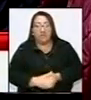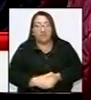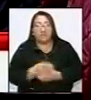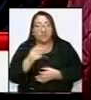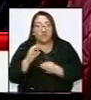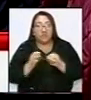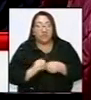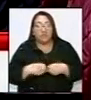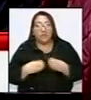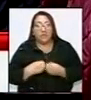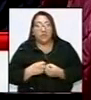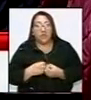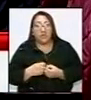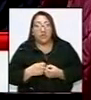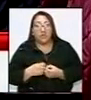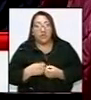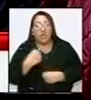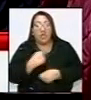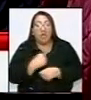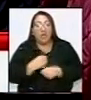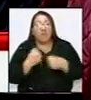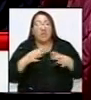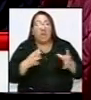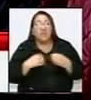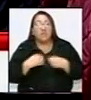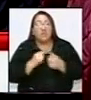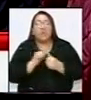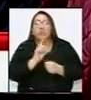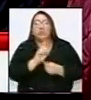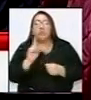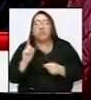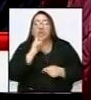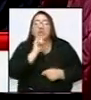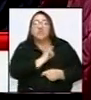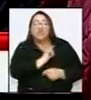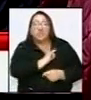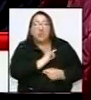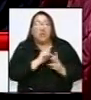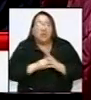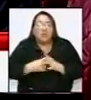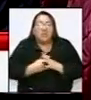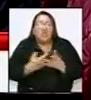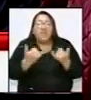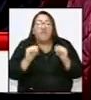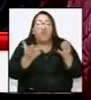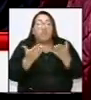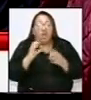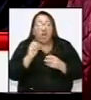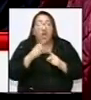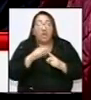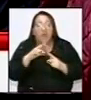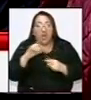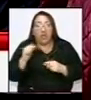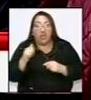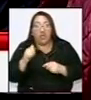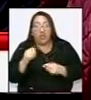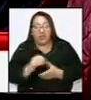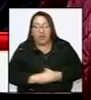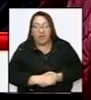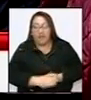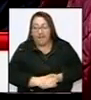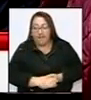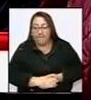presupuesto asignado, acciones adoptadas por la entidad a partir de los informes de la Contraloría General de la